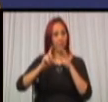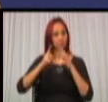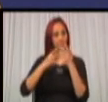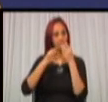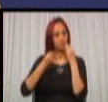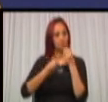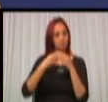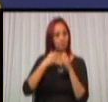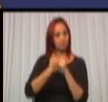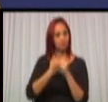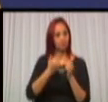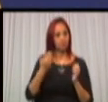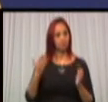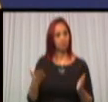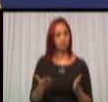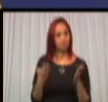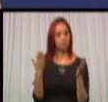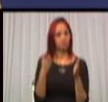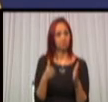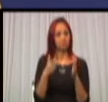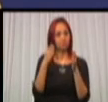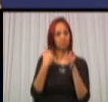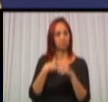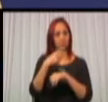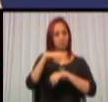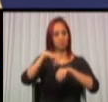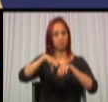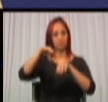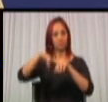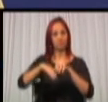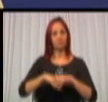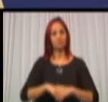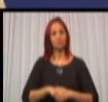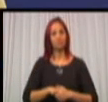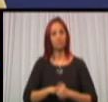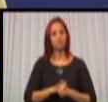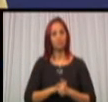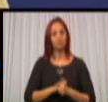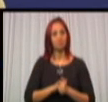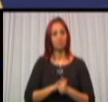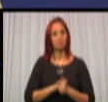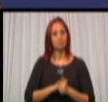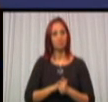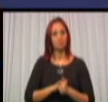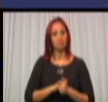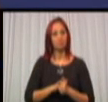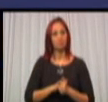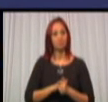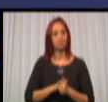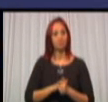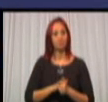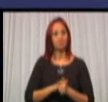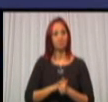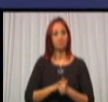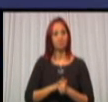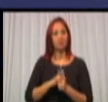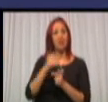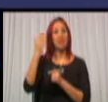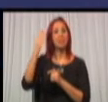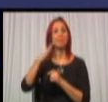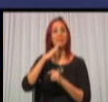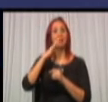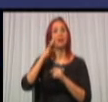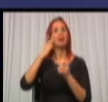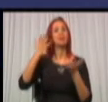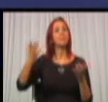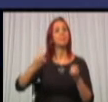los caminos rurales de nuestro cantón. ¿Quién más comprometido, ahora que hablar al compañero de agricultores, que este